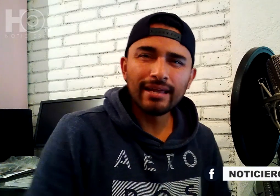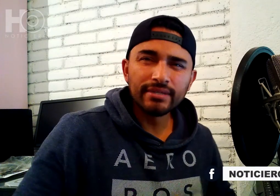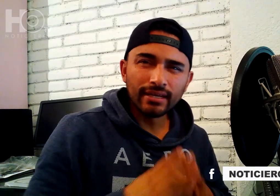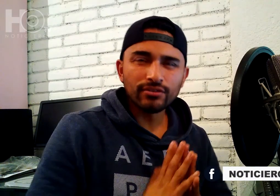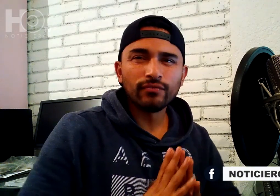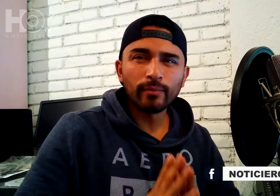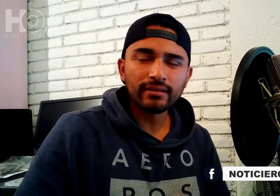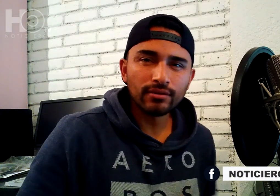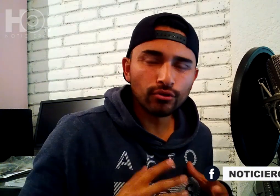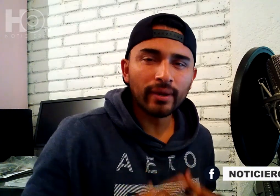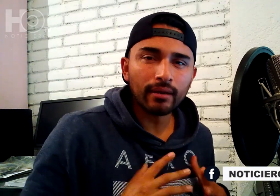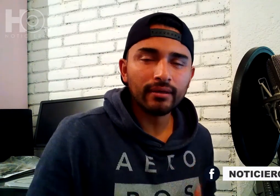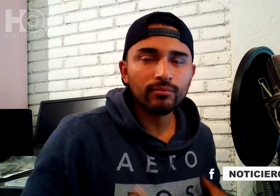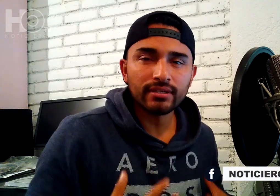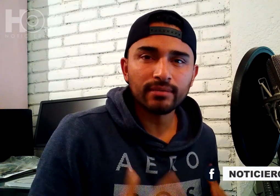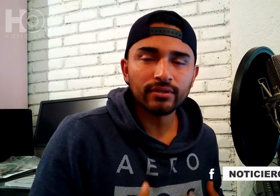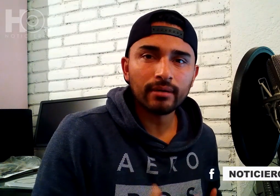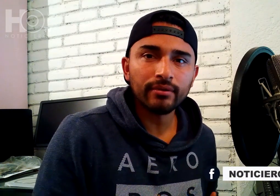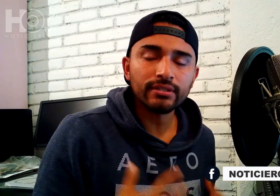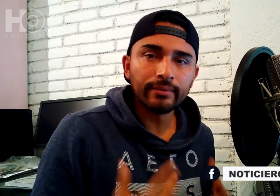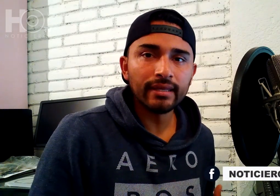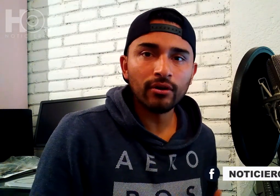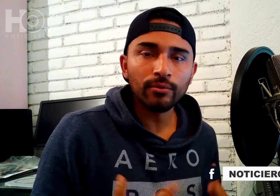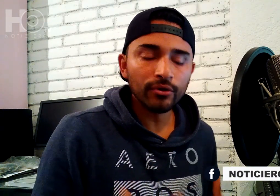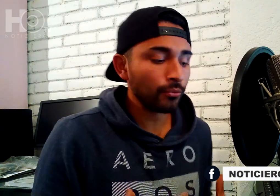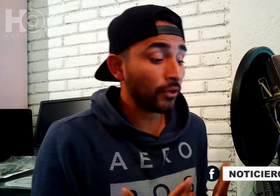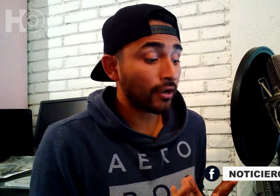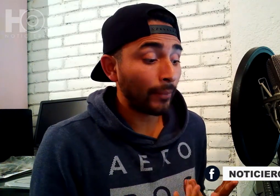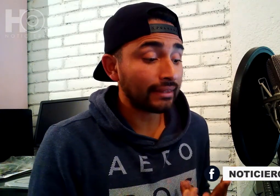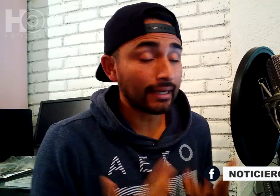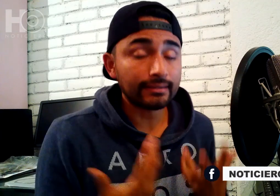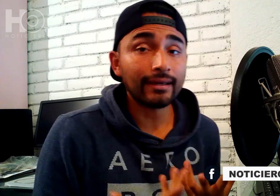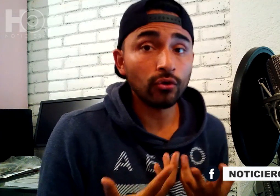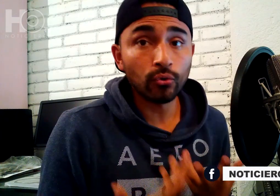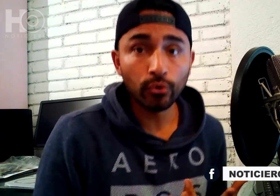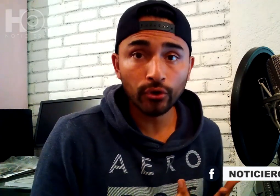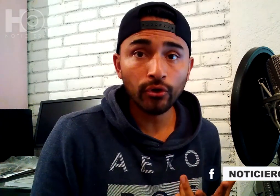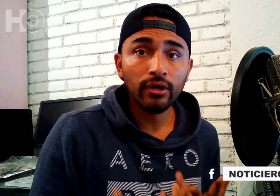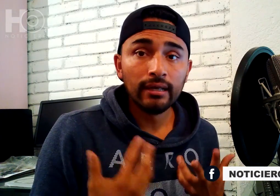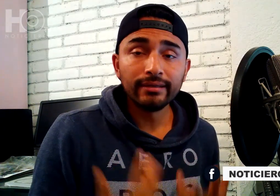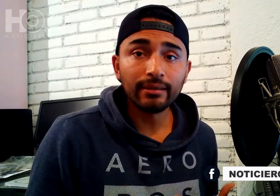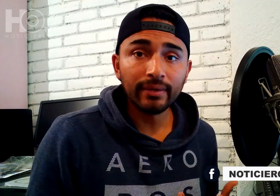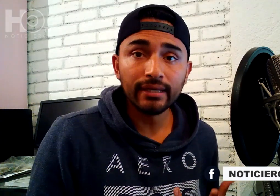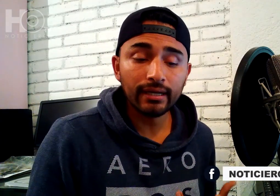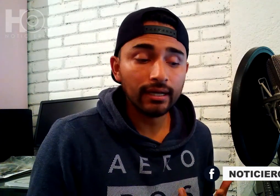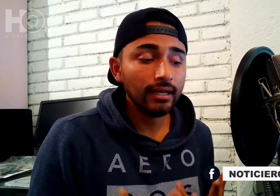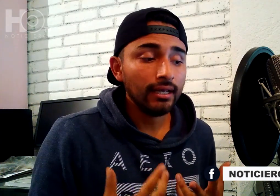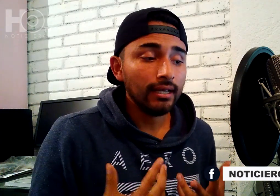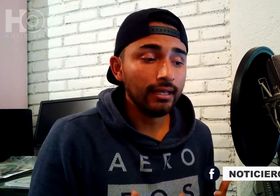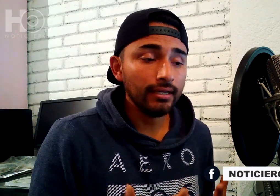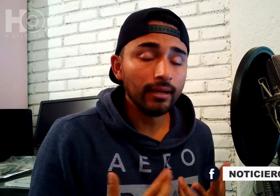cómo están mis queridos informantes yo soy mar caballero muchas gracias por estar viendo este vídeo y bueno voy a comentar acerca de lo que ocurrió esta mañana